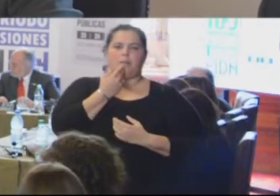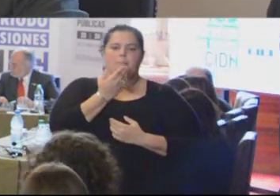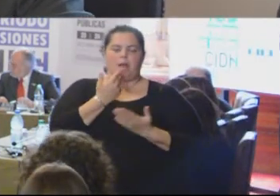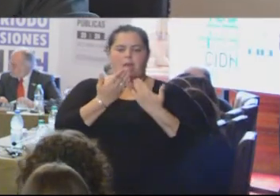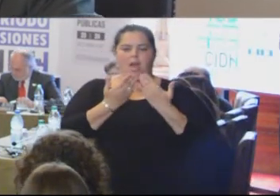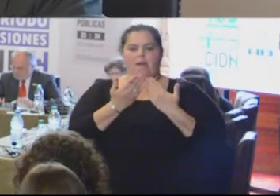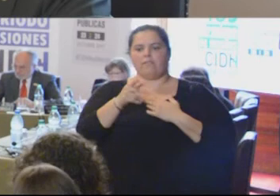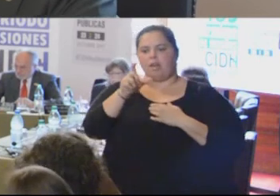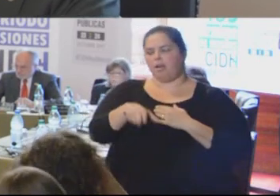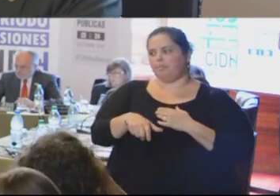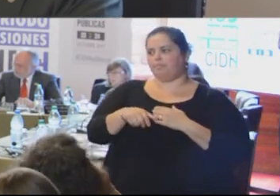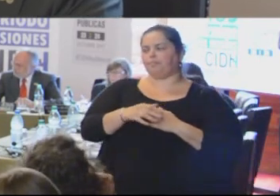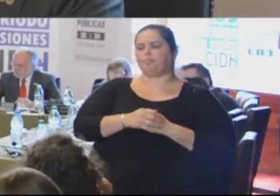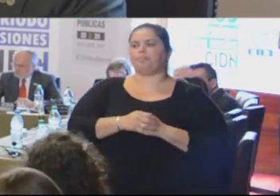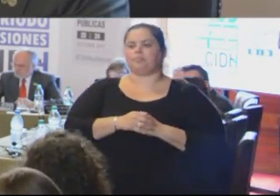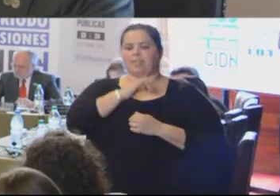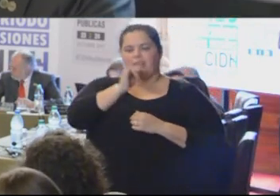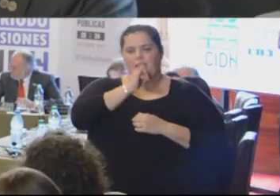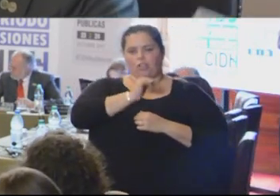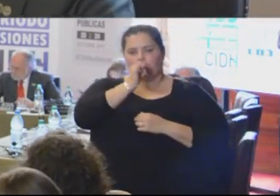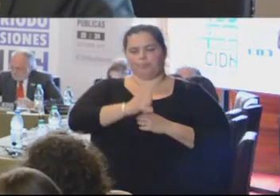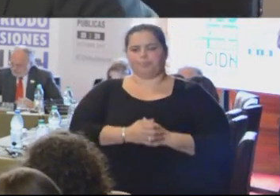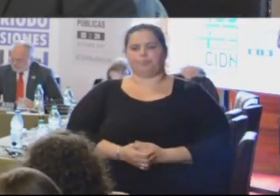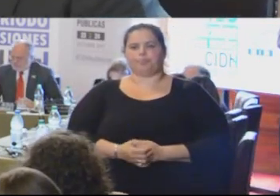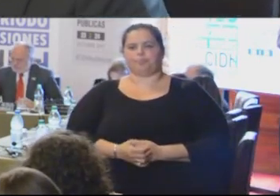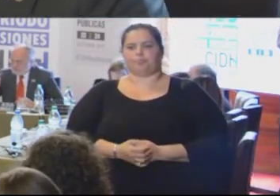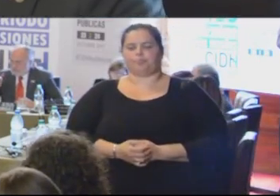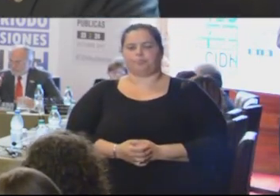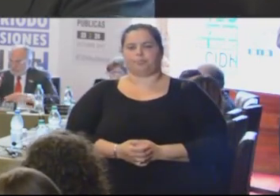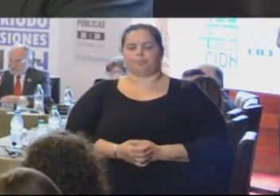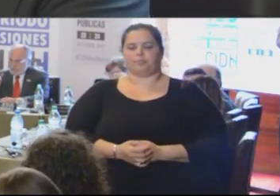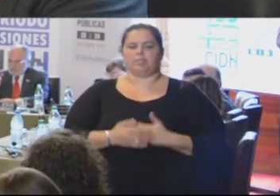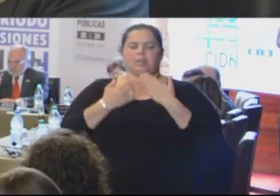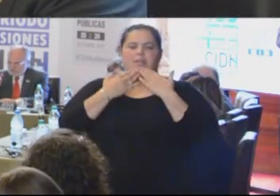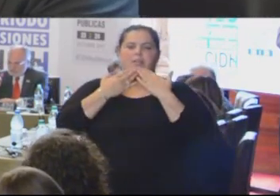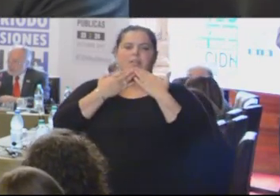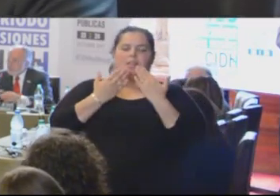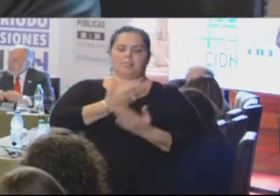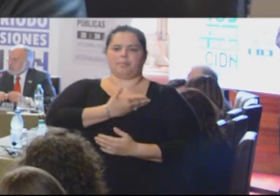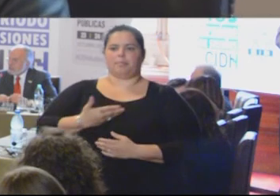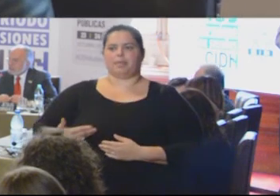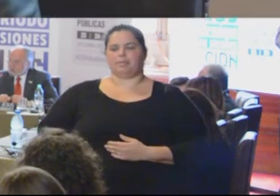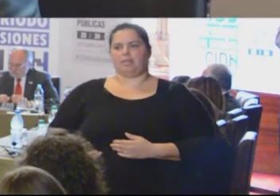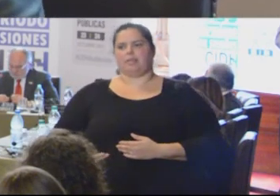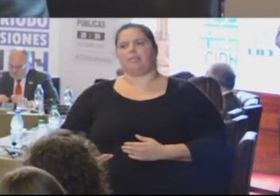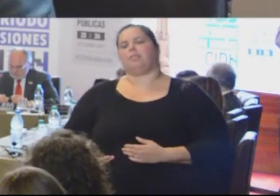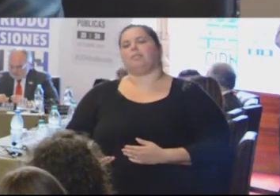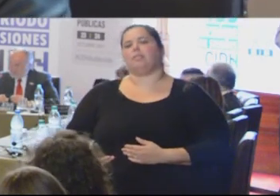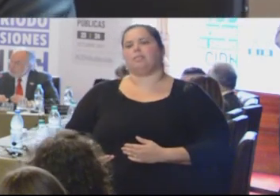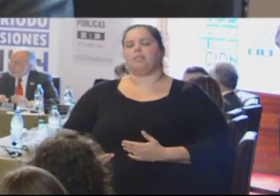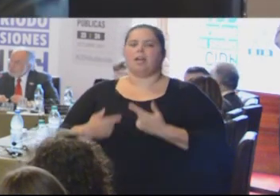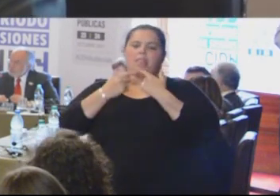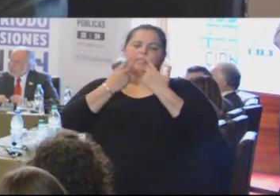relator sí muy bien gracias presidenta si también expresar mi agradecimiento